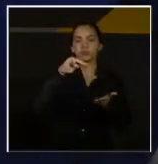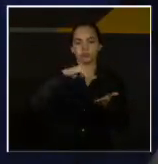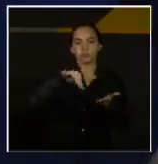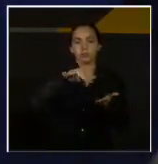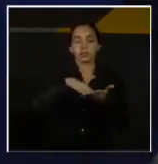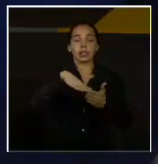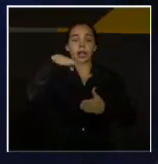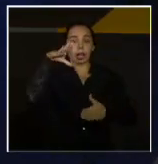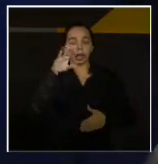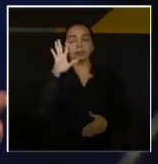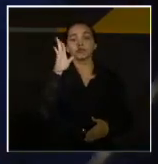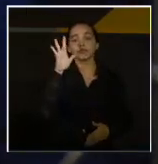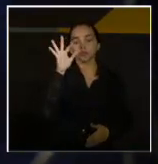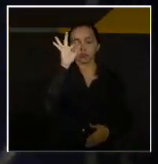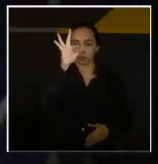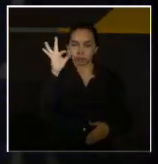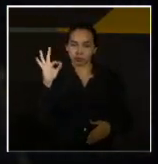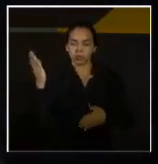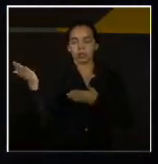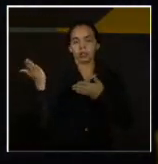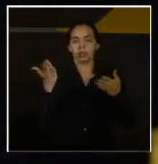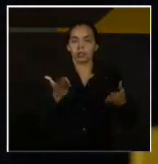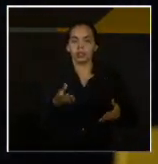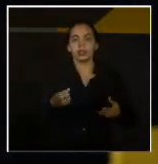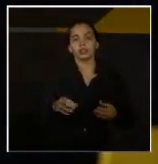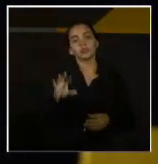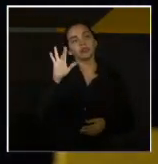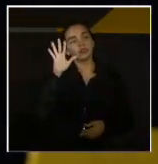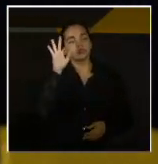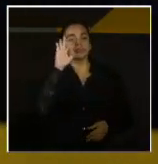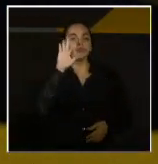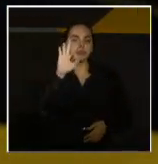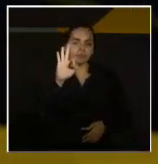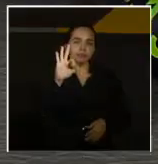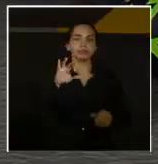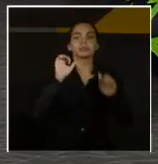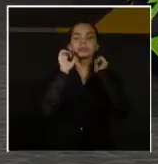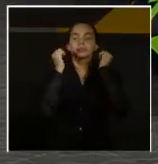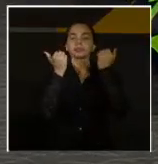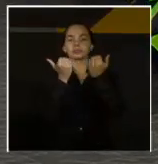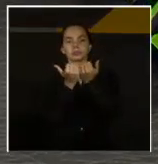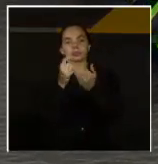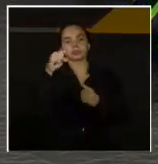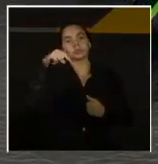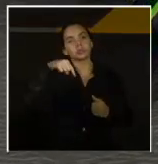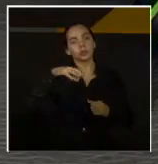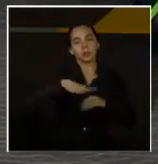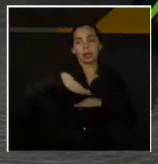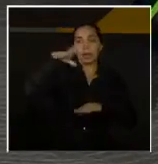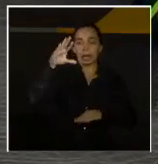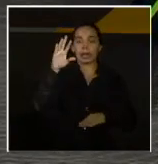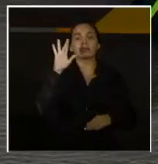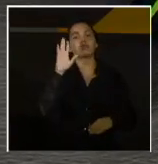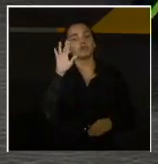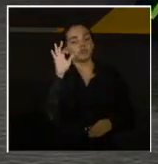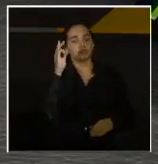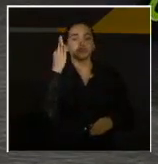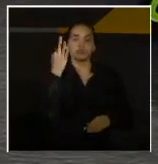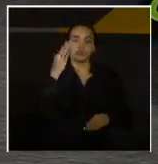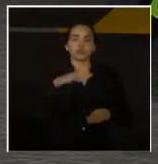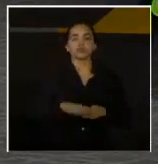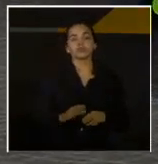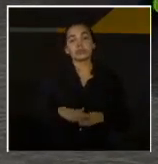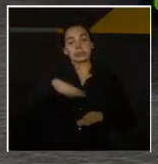de un 50%. Cuando llegué, se apoyaban 53 asociaciones, hoy se apoyan más de 83. No